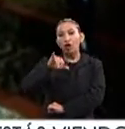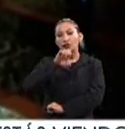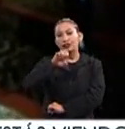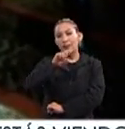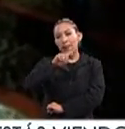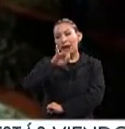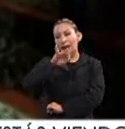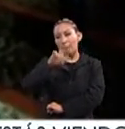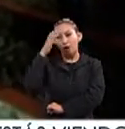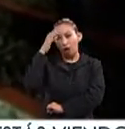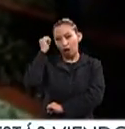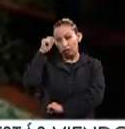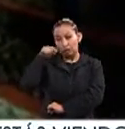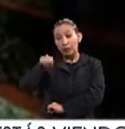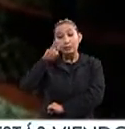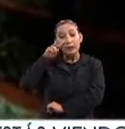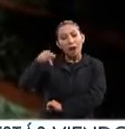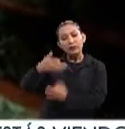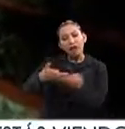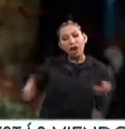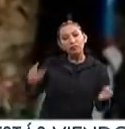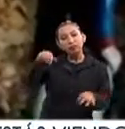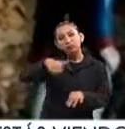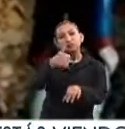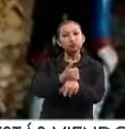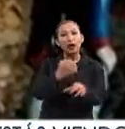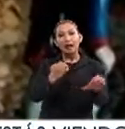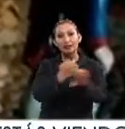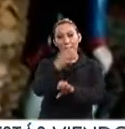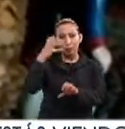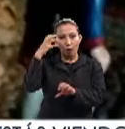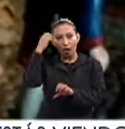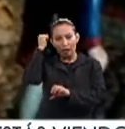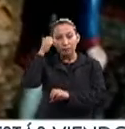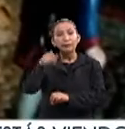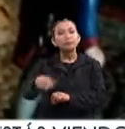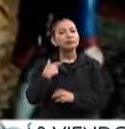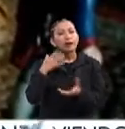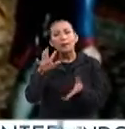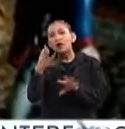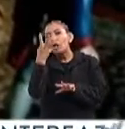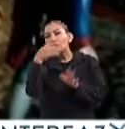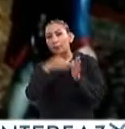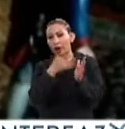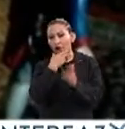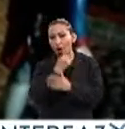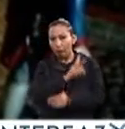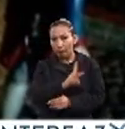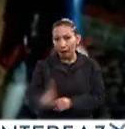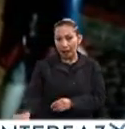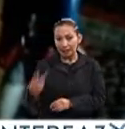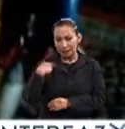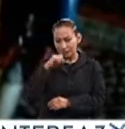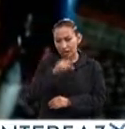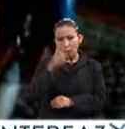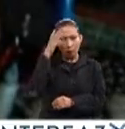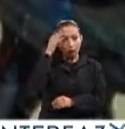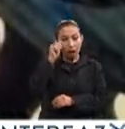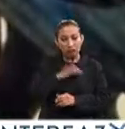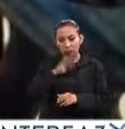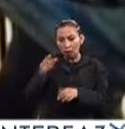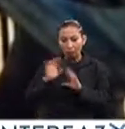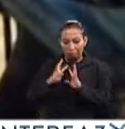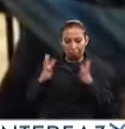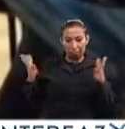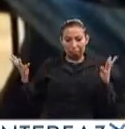María Morelos, marcó el territorio que hoy conocemos como el estado de Morelos. Con cerca de 4,000 hombres, el siervo de la nación fue